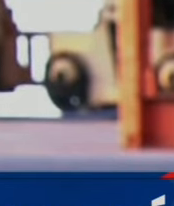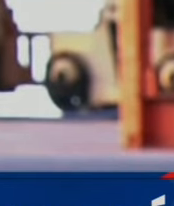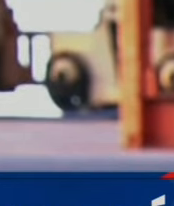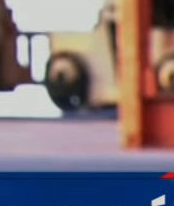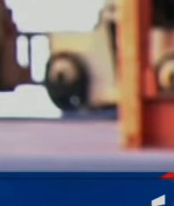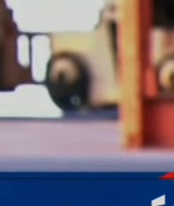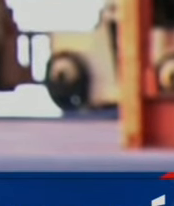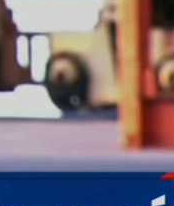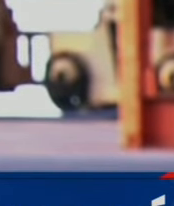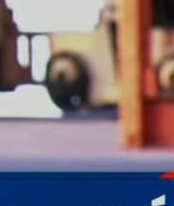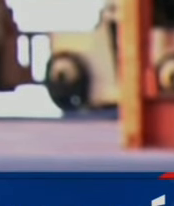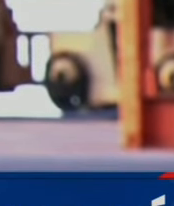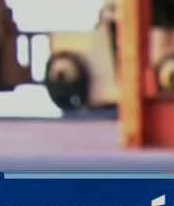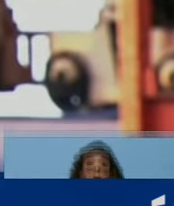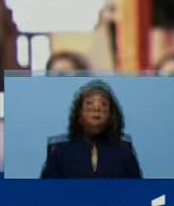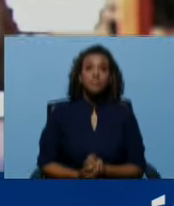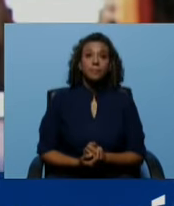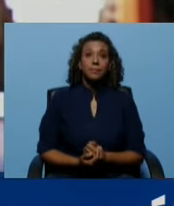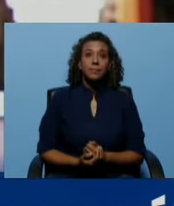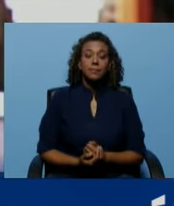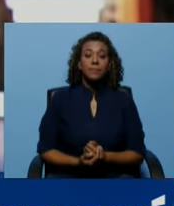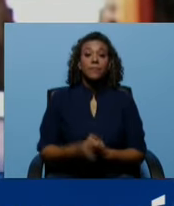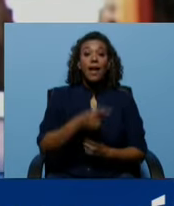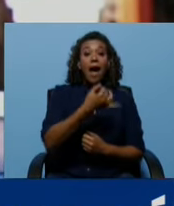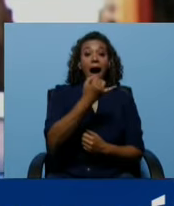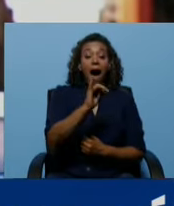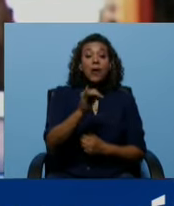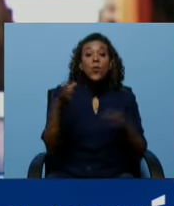Camacho, presidente de Fedindustria,